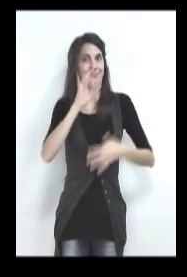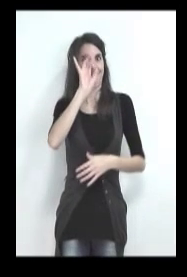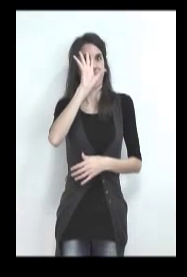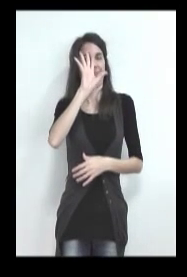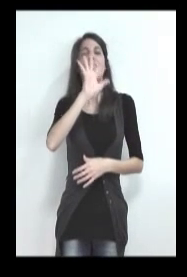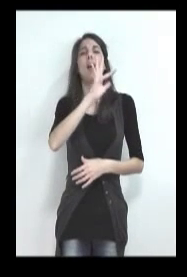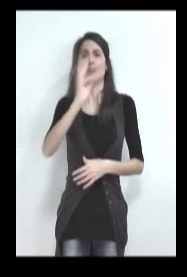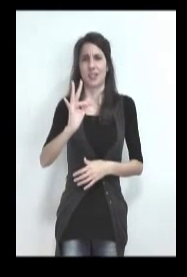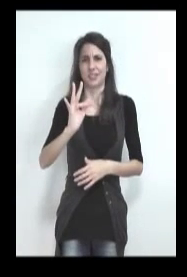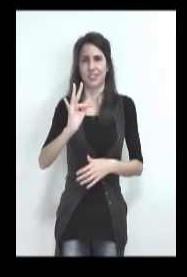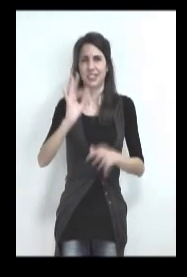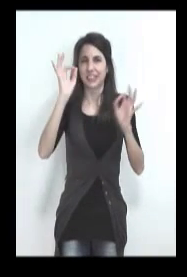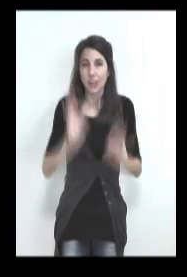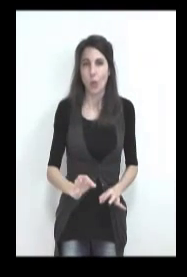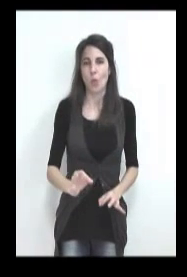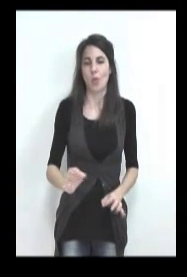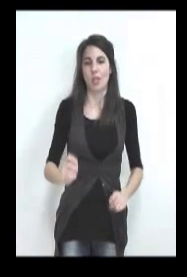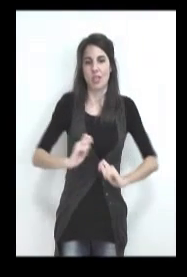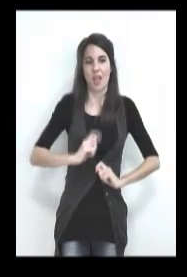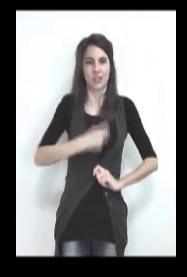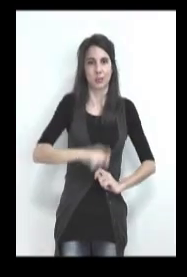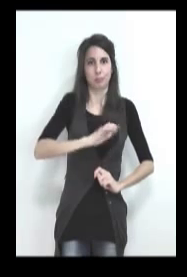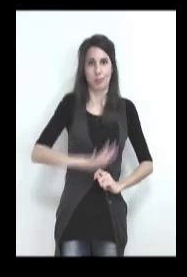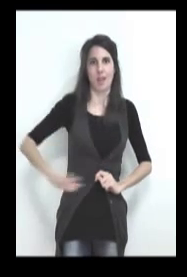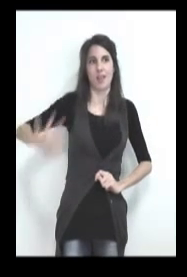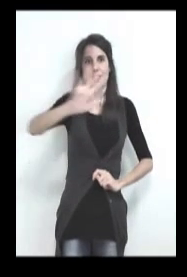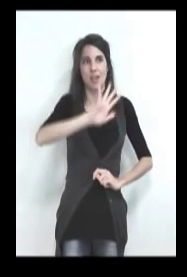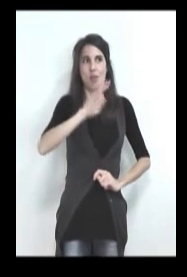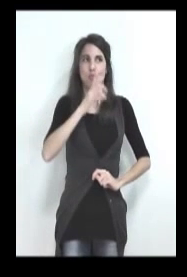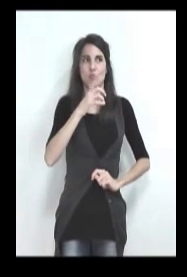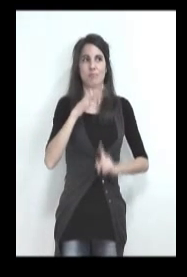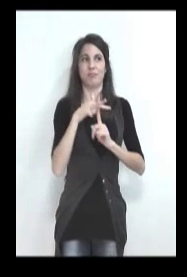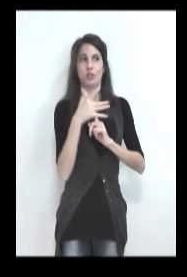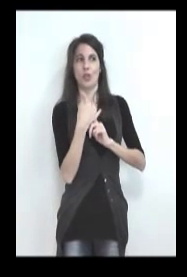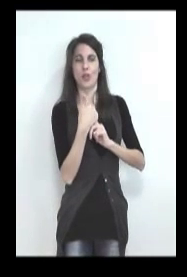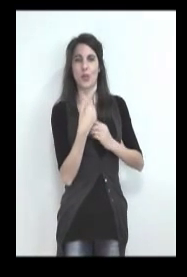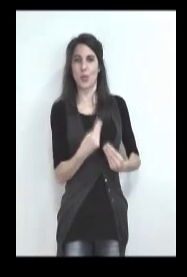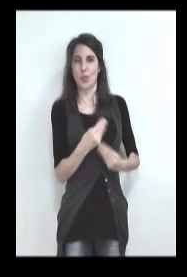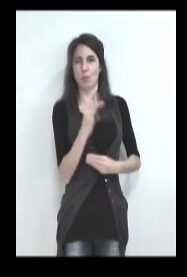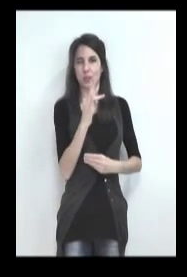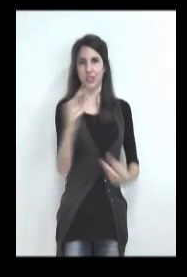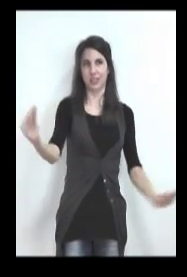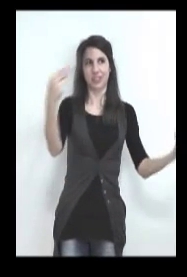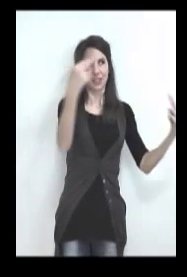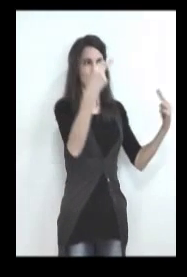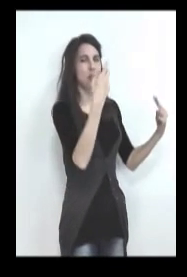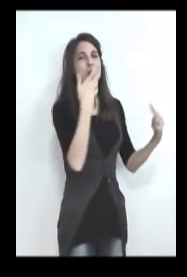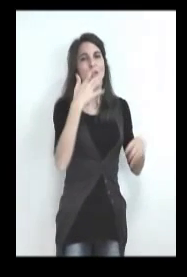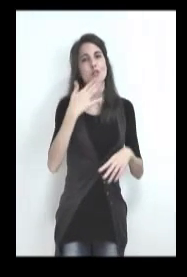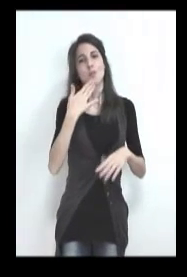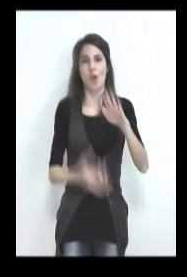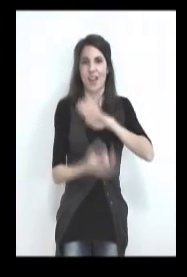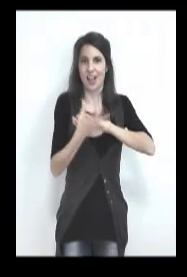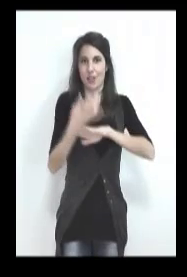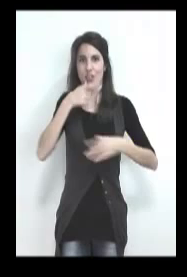buen estado a España de know-how y de generación de negocio. César, por